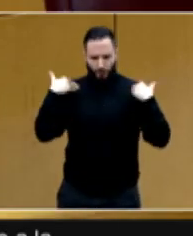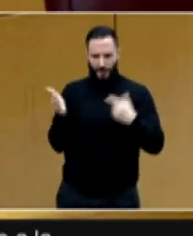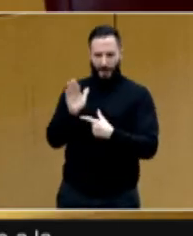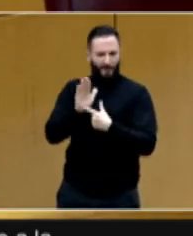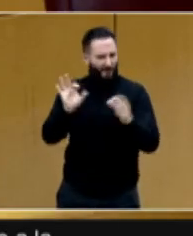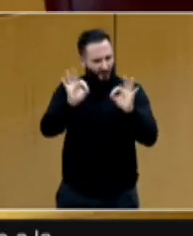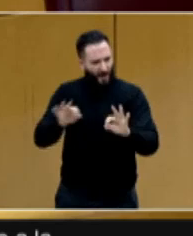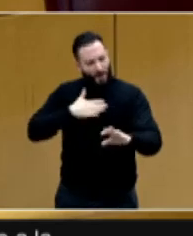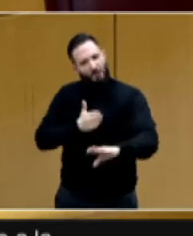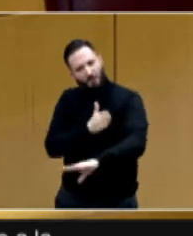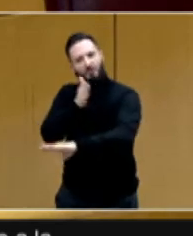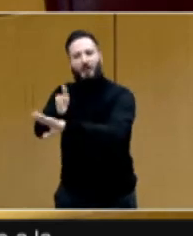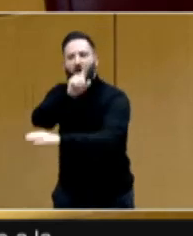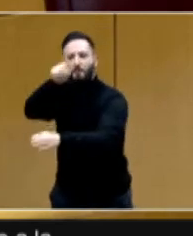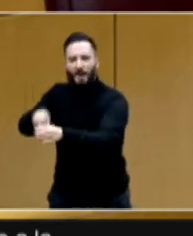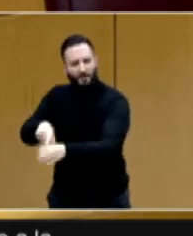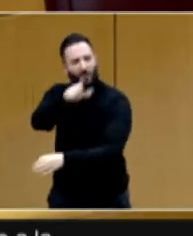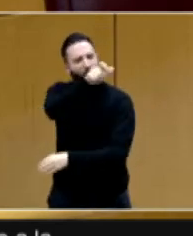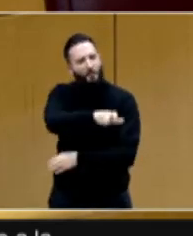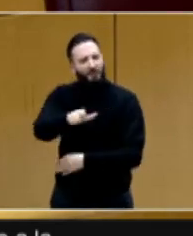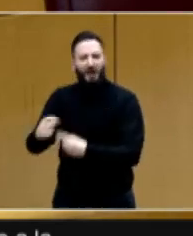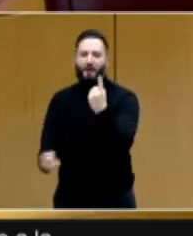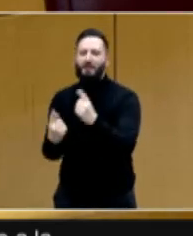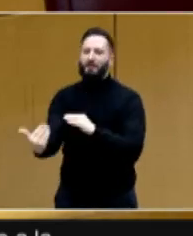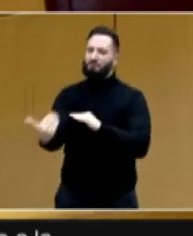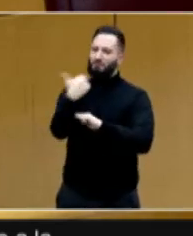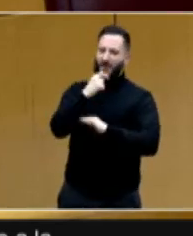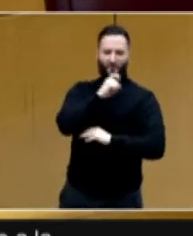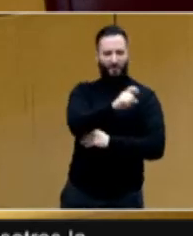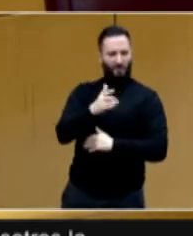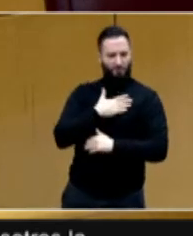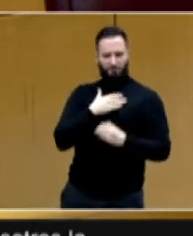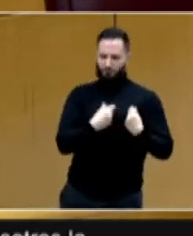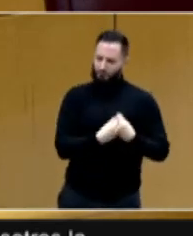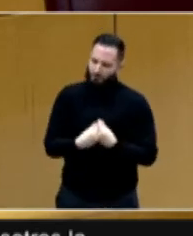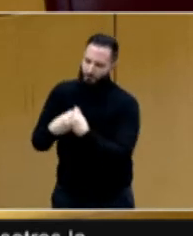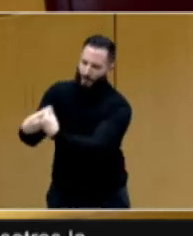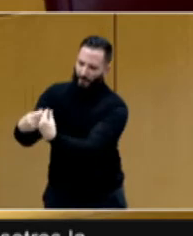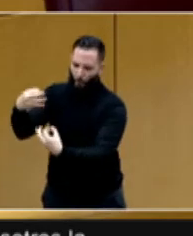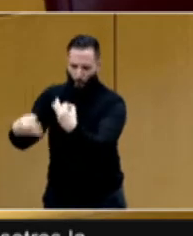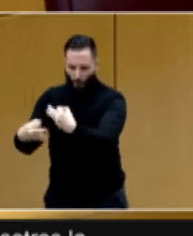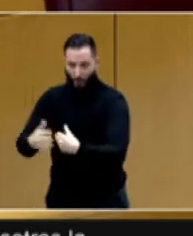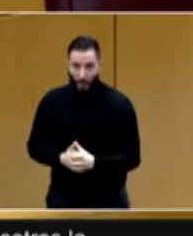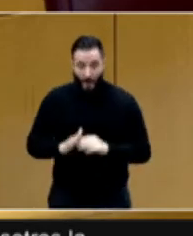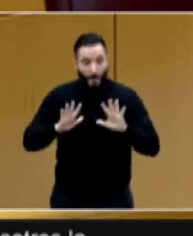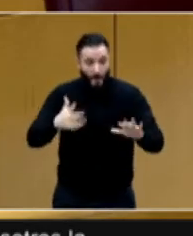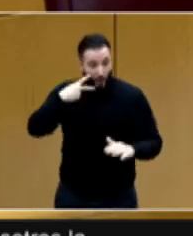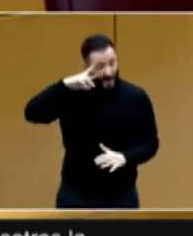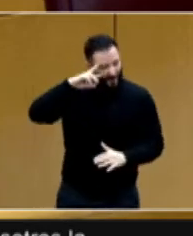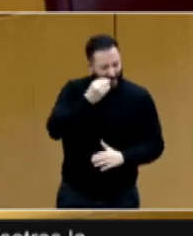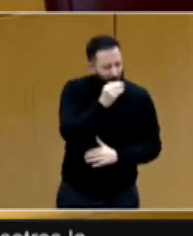sí que hemos participado en algunas personas que vienen a la fundación y que hemos hecho esto la mejor experiencia